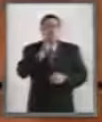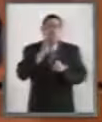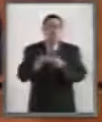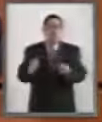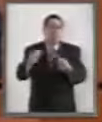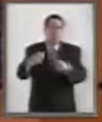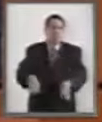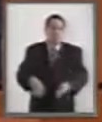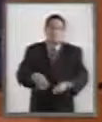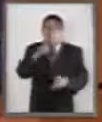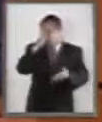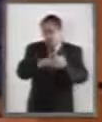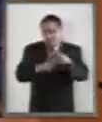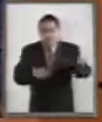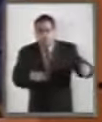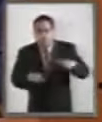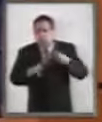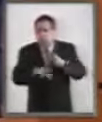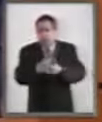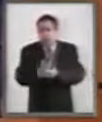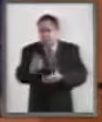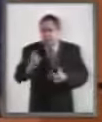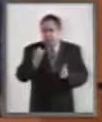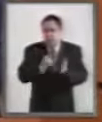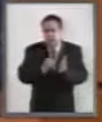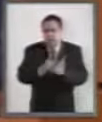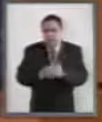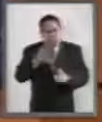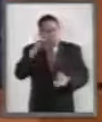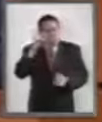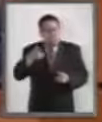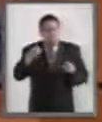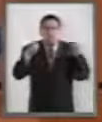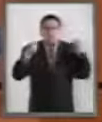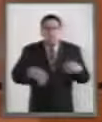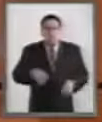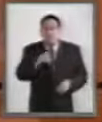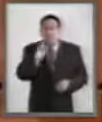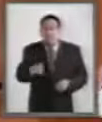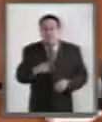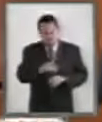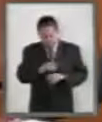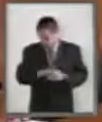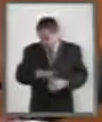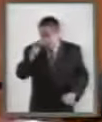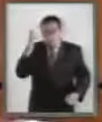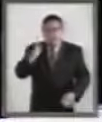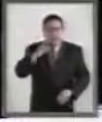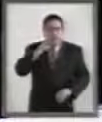¿verdad? No, es un salto al vacío verdaderamente irresponsable.